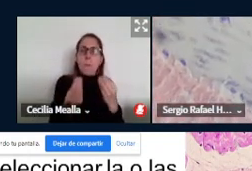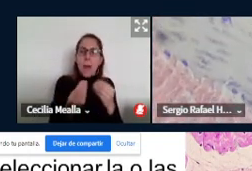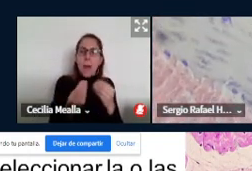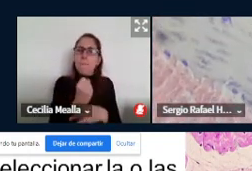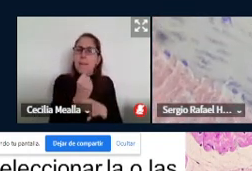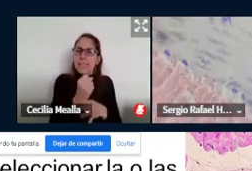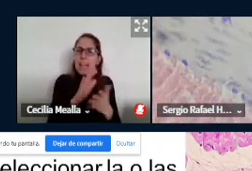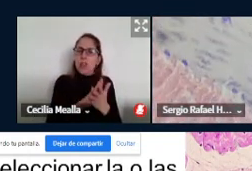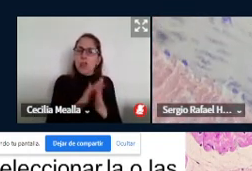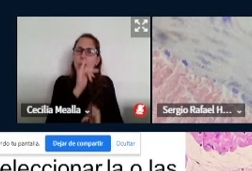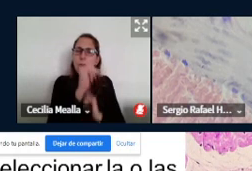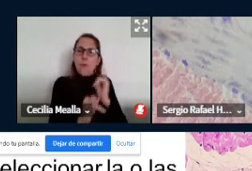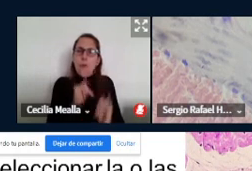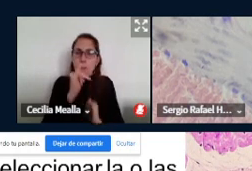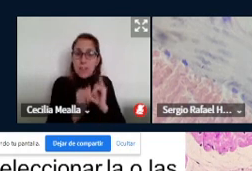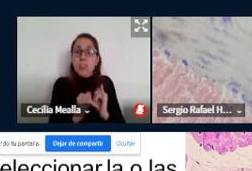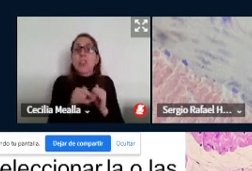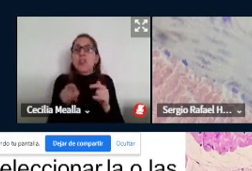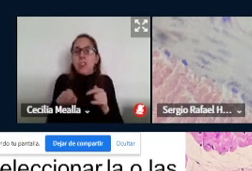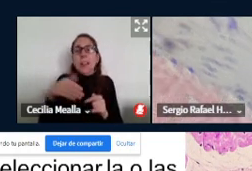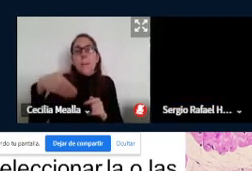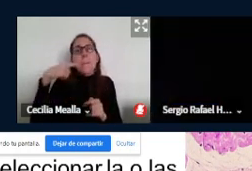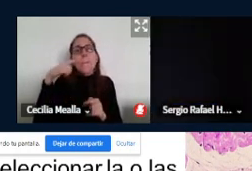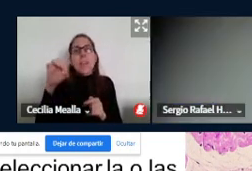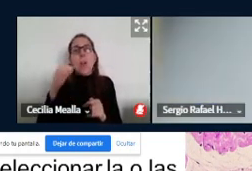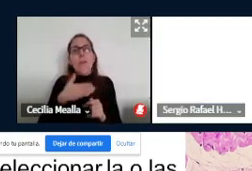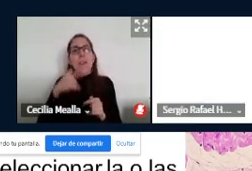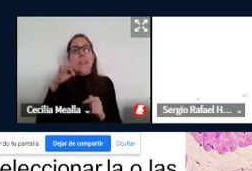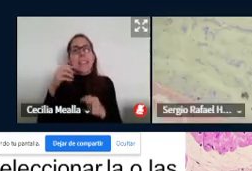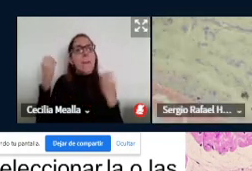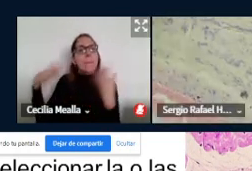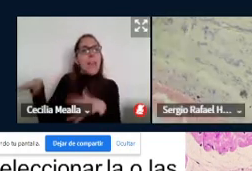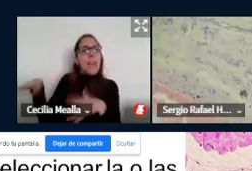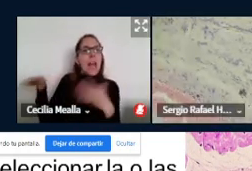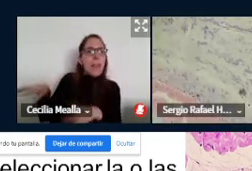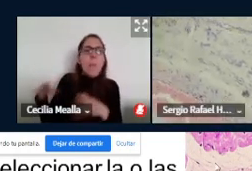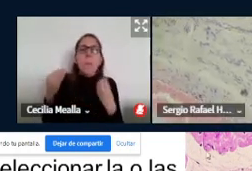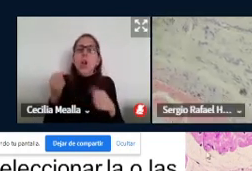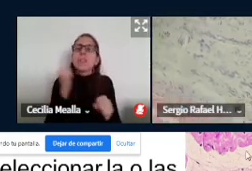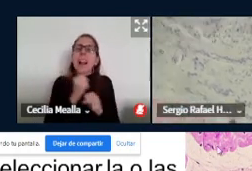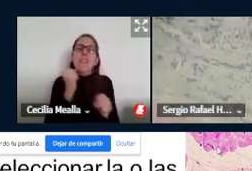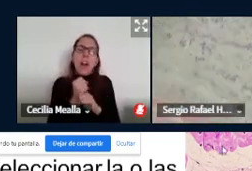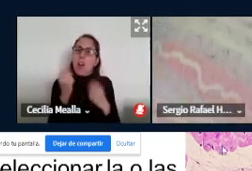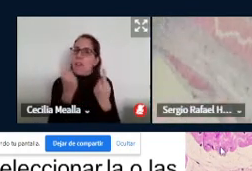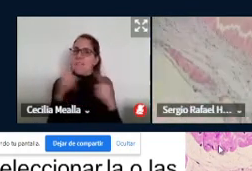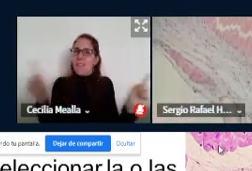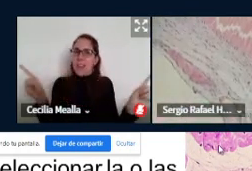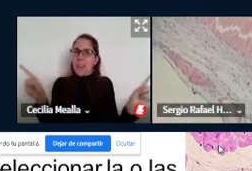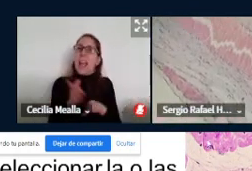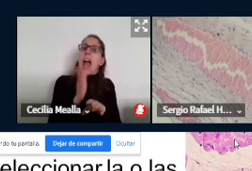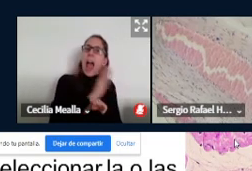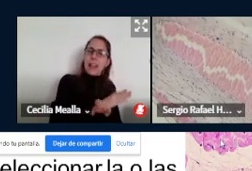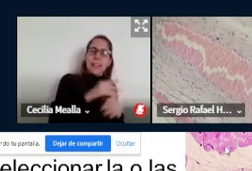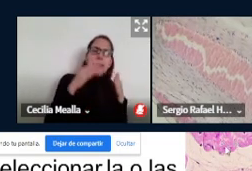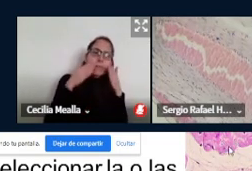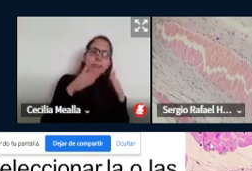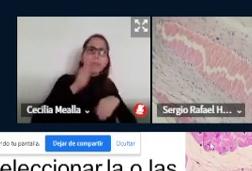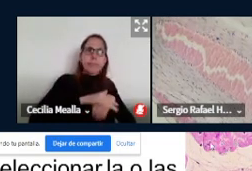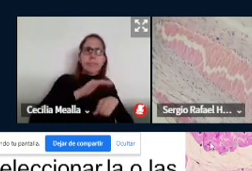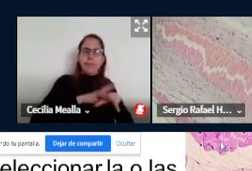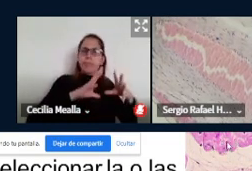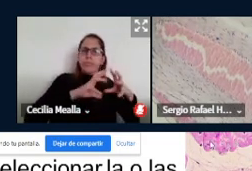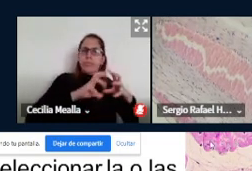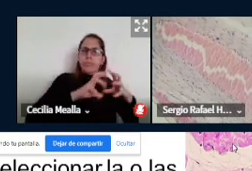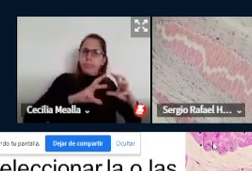información, dejaron de tener tantas miofibrillas porque su función pasó a ser otra. Ya no tienen más que ver con la contracción. En cambio,